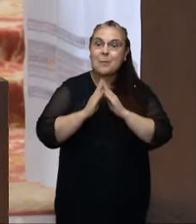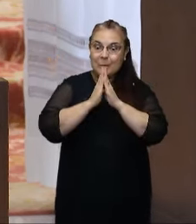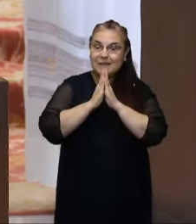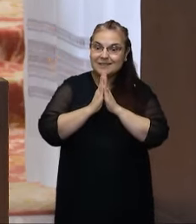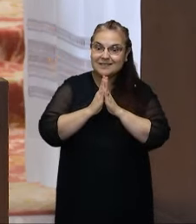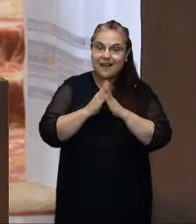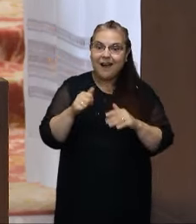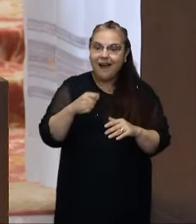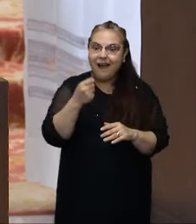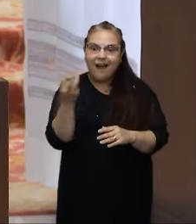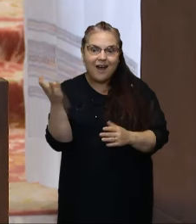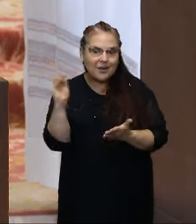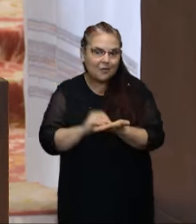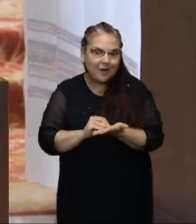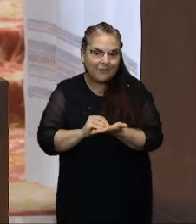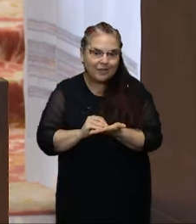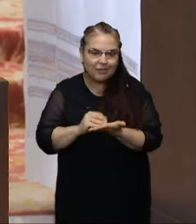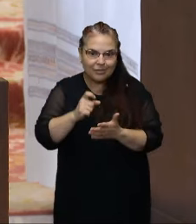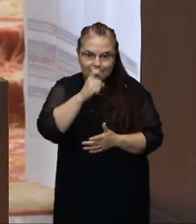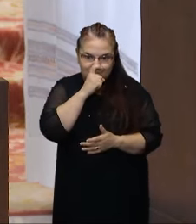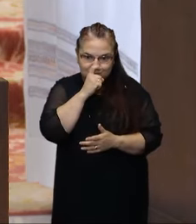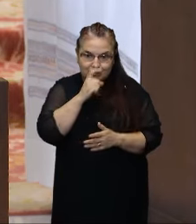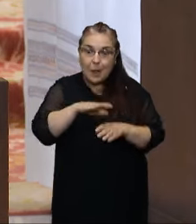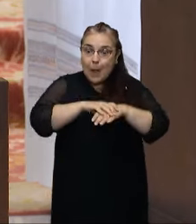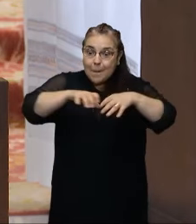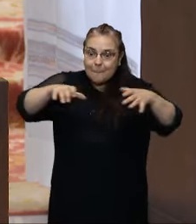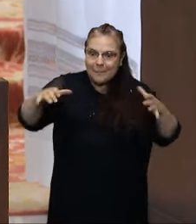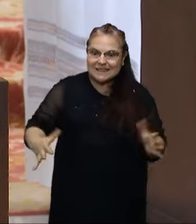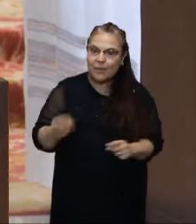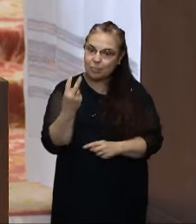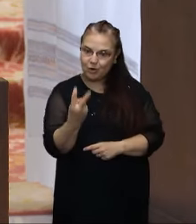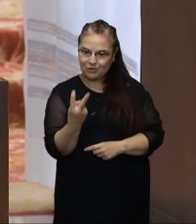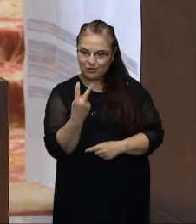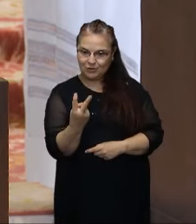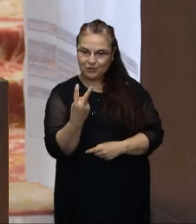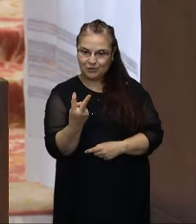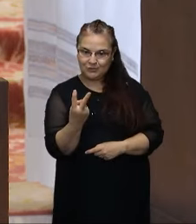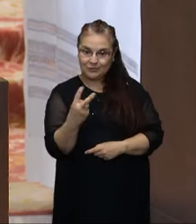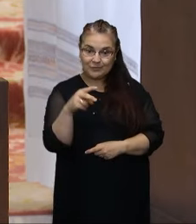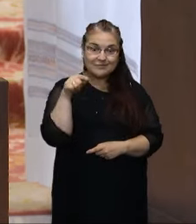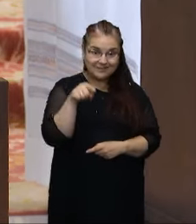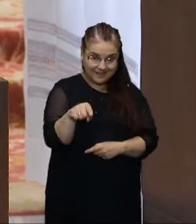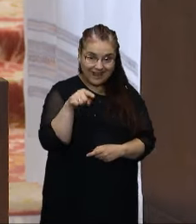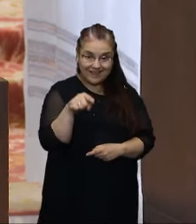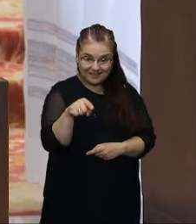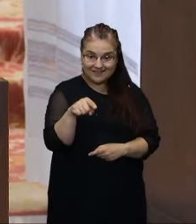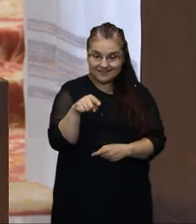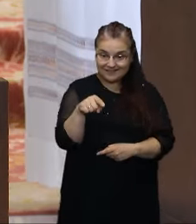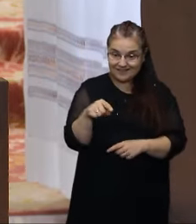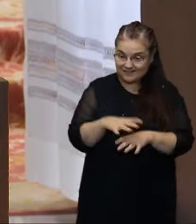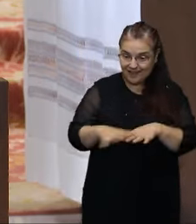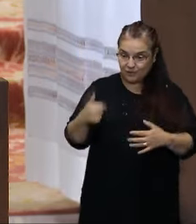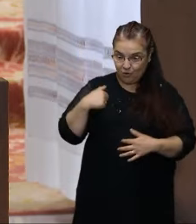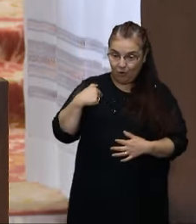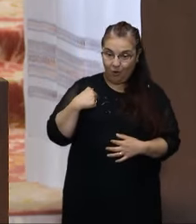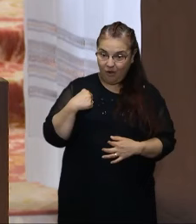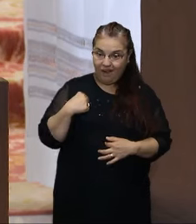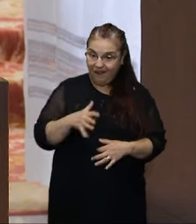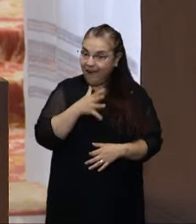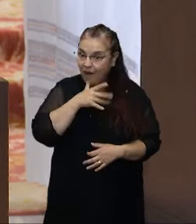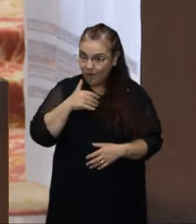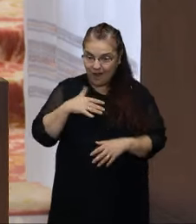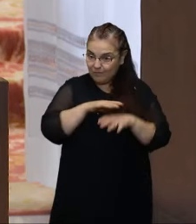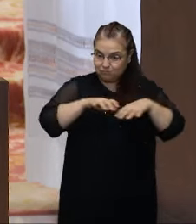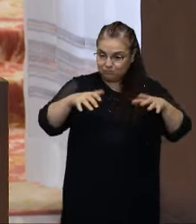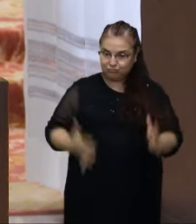lo hemos recordado, tenemos dos mesas, dos. Esta, desde la que estoy en estos momentos